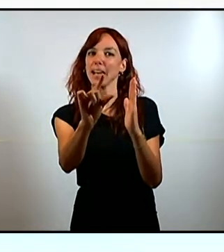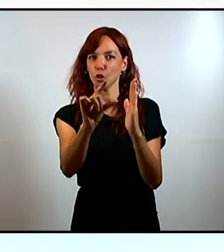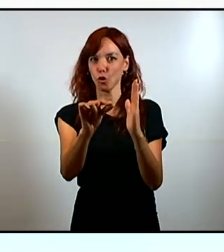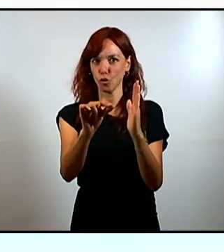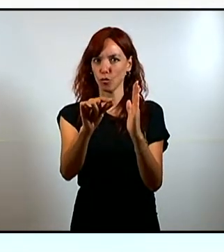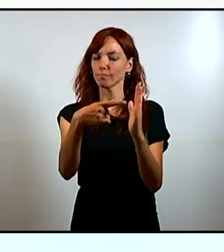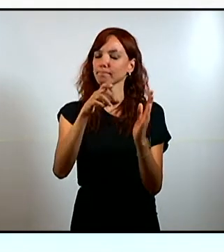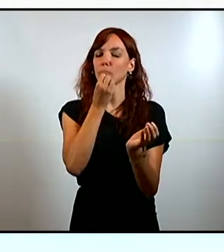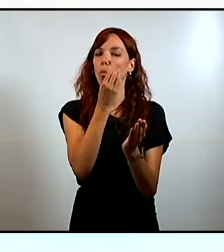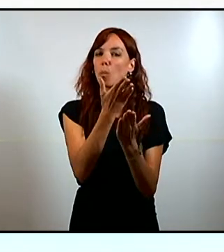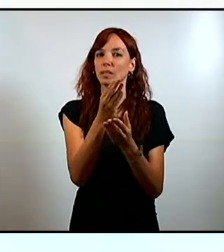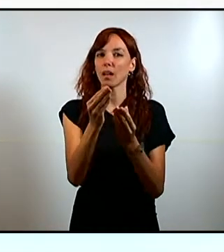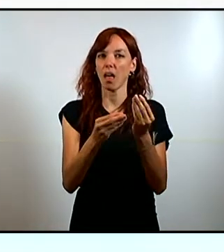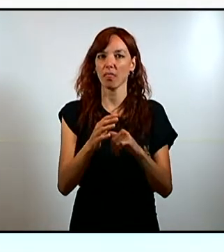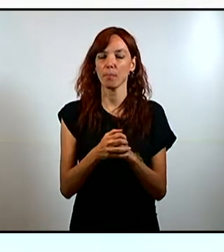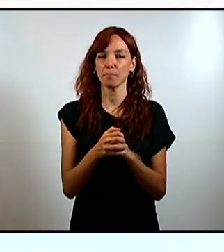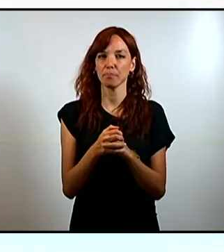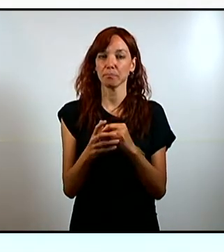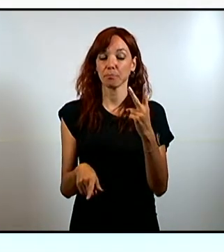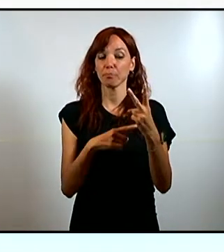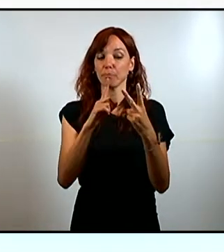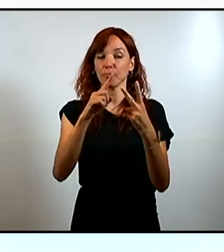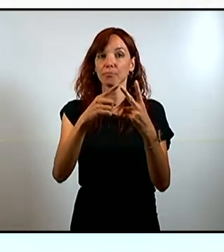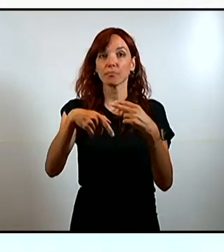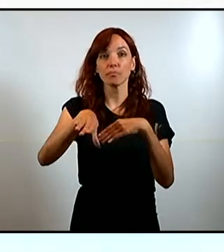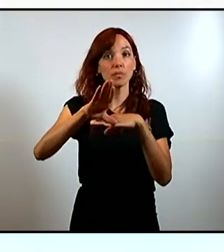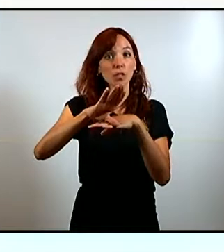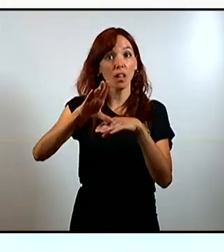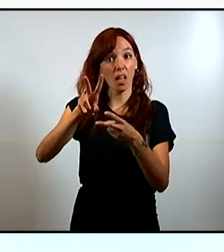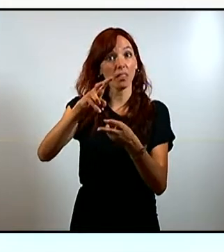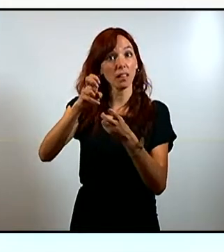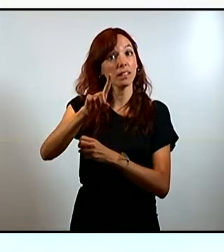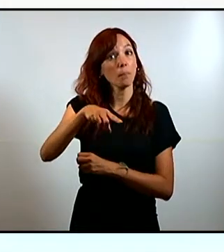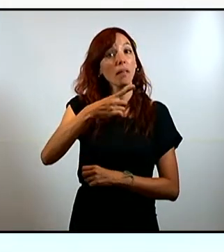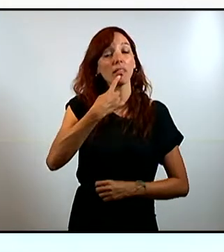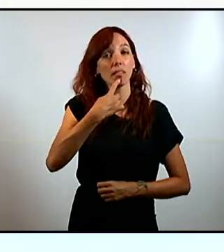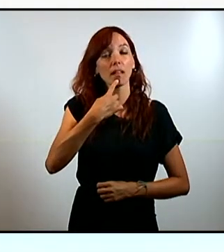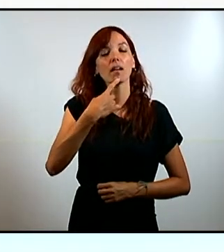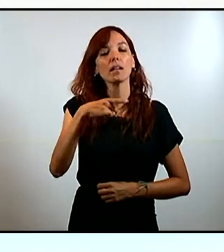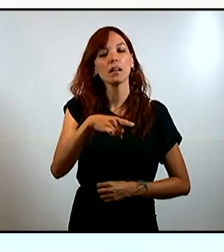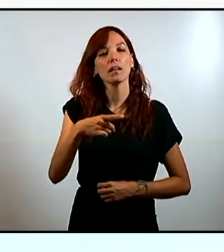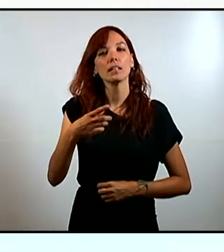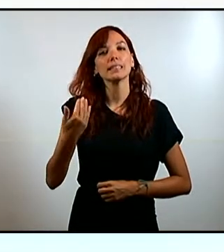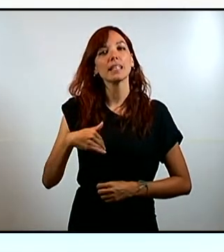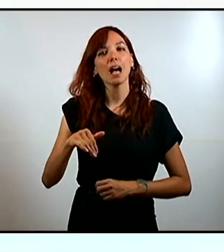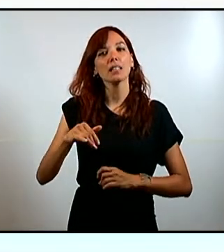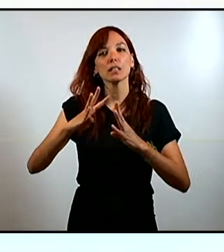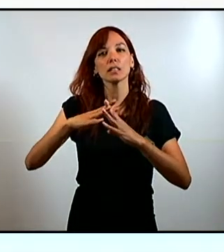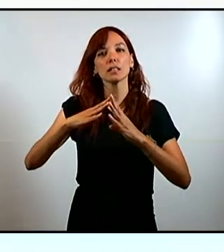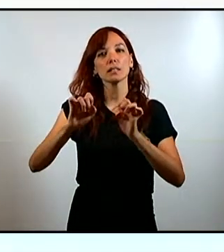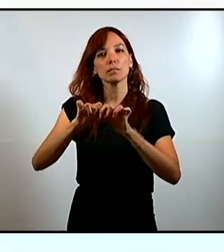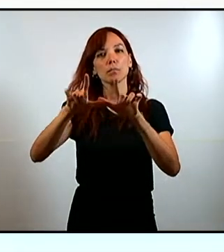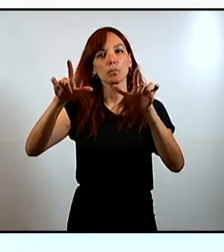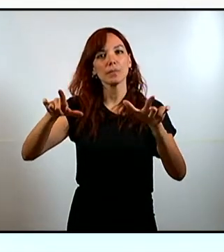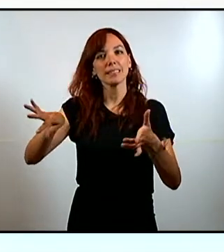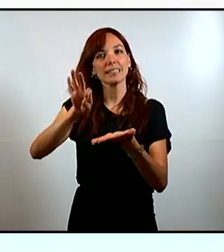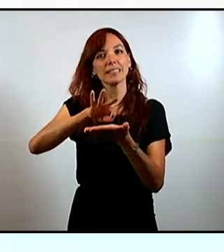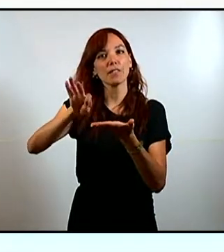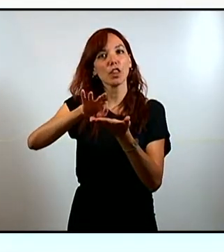nosotros hacemos. En segundo lugar, esta consejería también nos ha informado de que ha adaptado unas instalaciones del Servicio Fiscal de